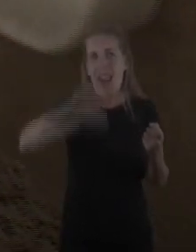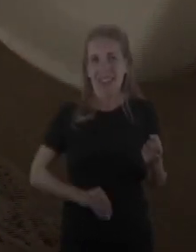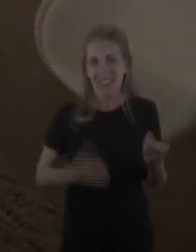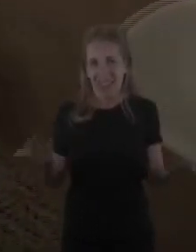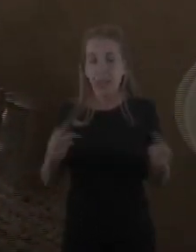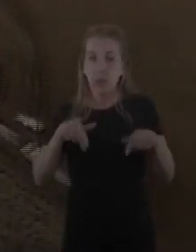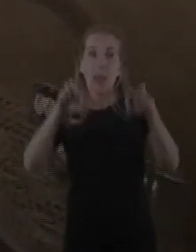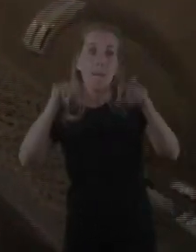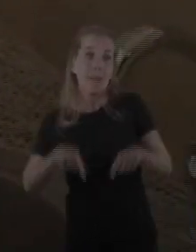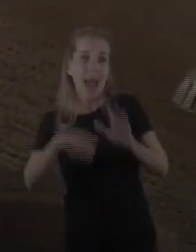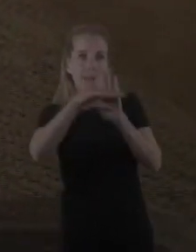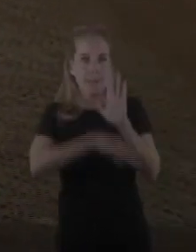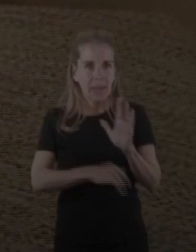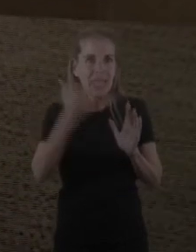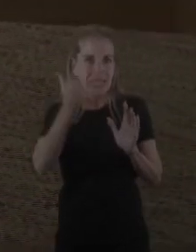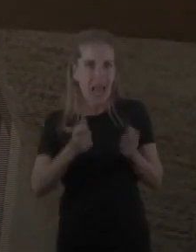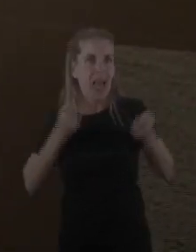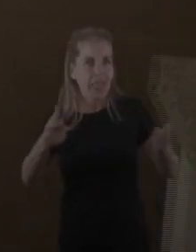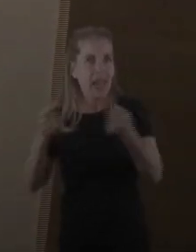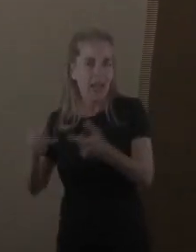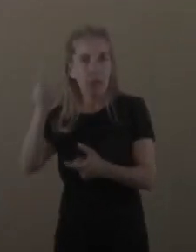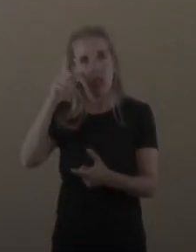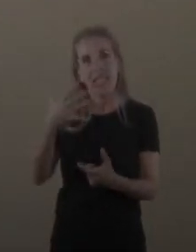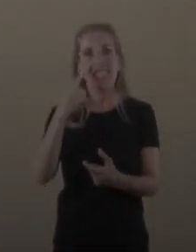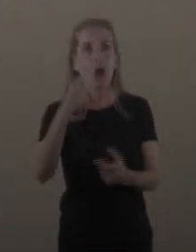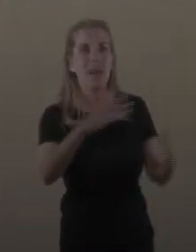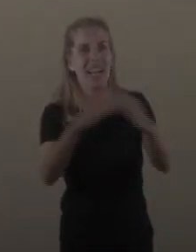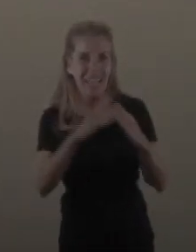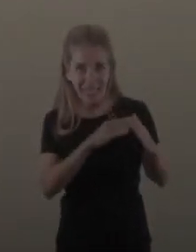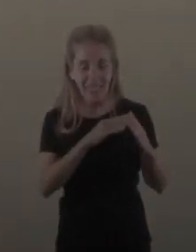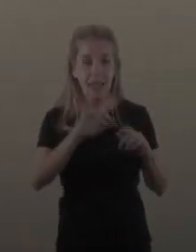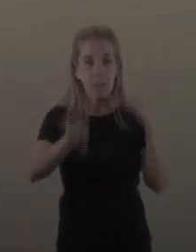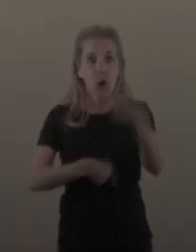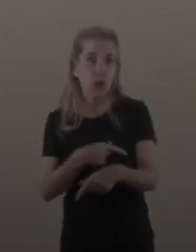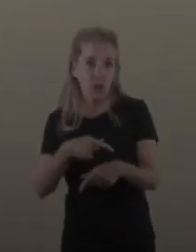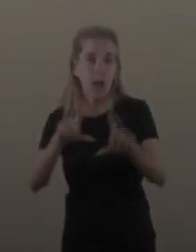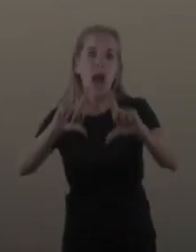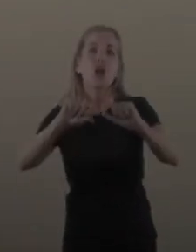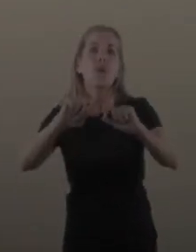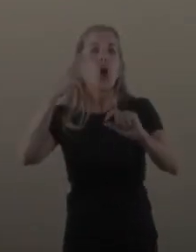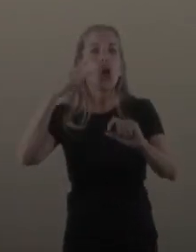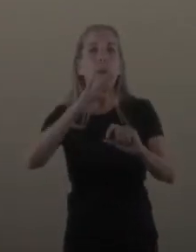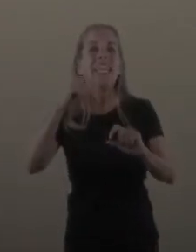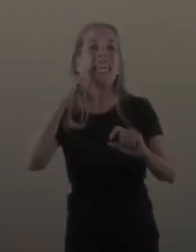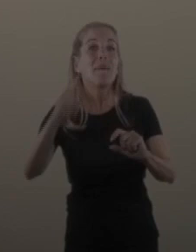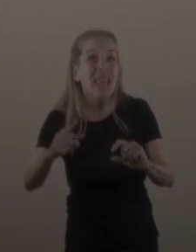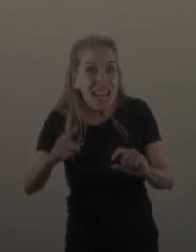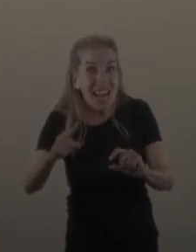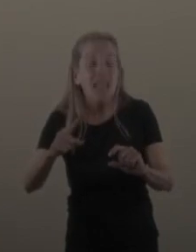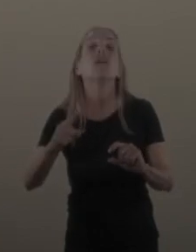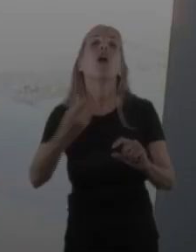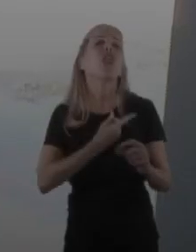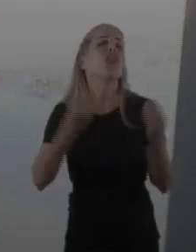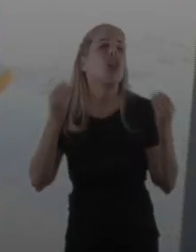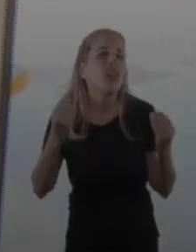a fin de marzo, vamos a estar entregando la casa a 100.000, todavía no sabemos en dónde. Pero yo voy a haber tenido, me voy a ir